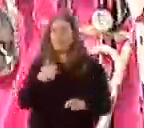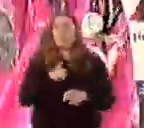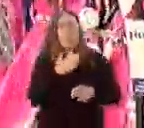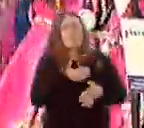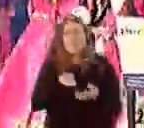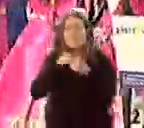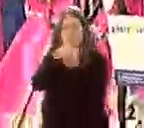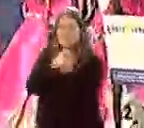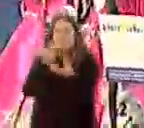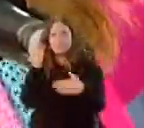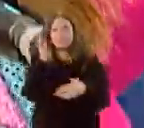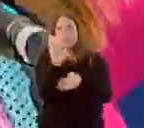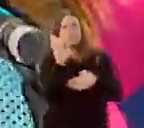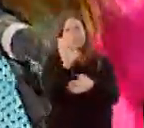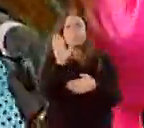años